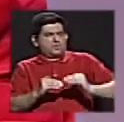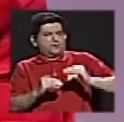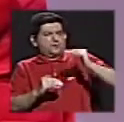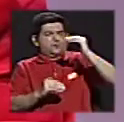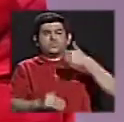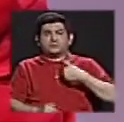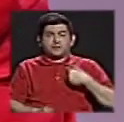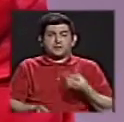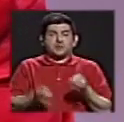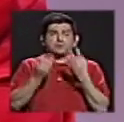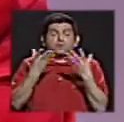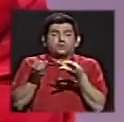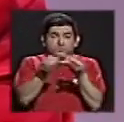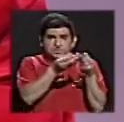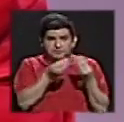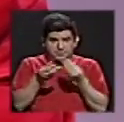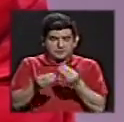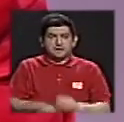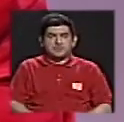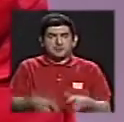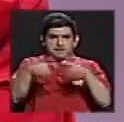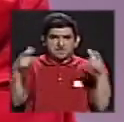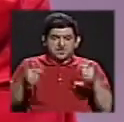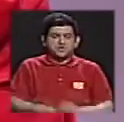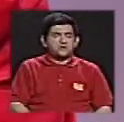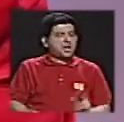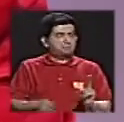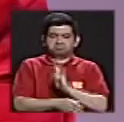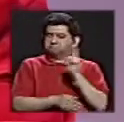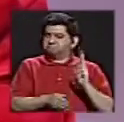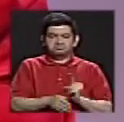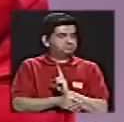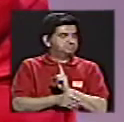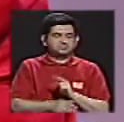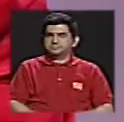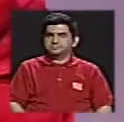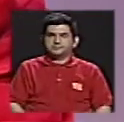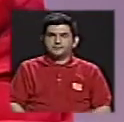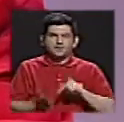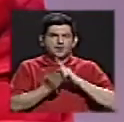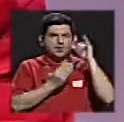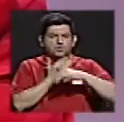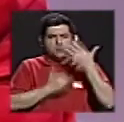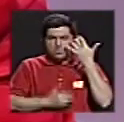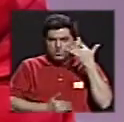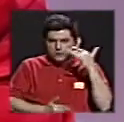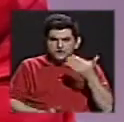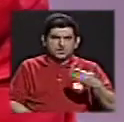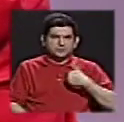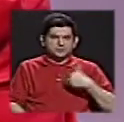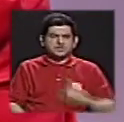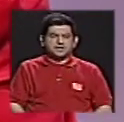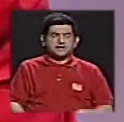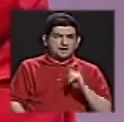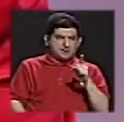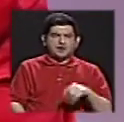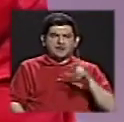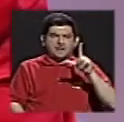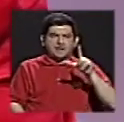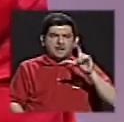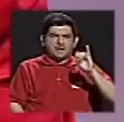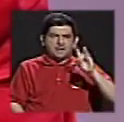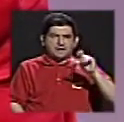sea, tenemos demasiada tierra, mayor parte de ella está ociosa. Entonces, proyectos similares como los que tiene doña Lilian, ¿verdad?, es